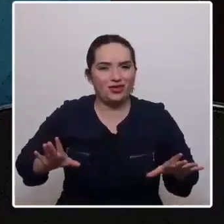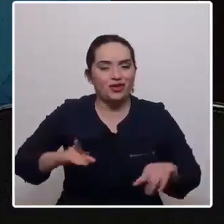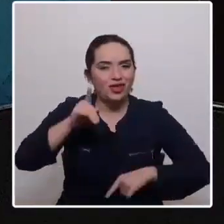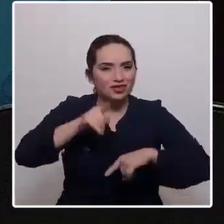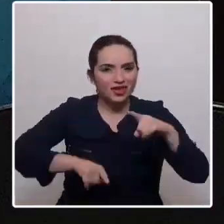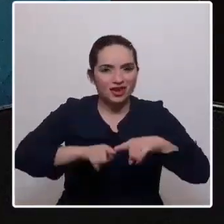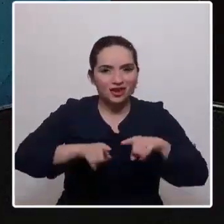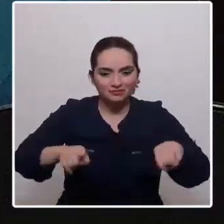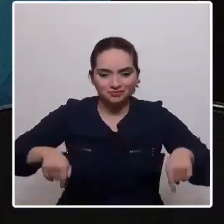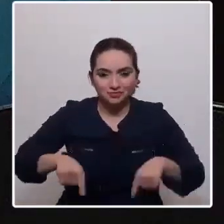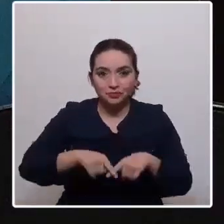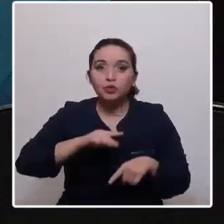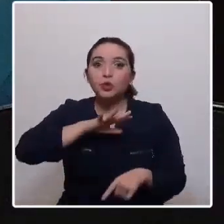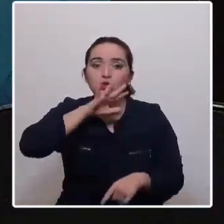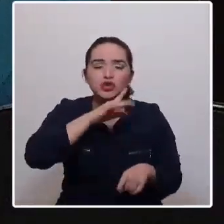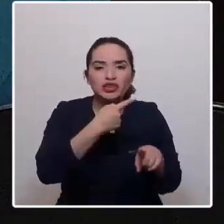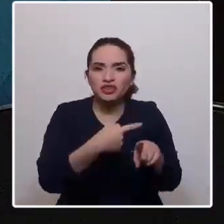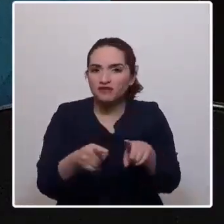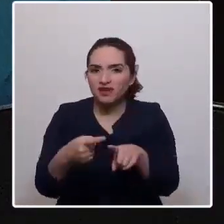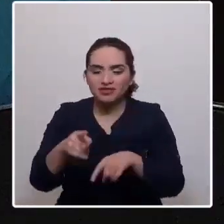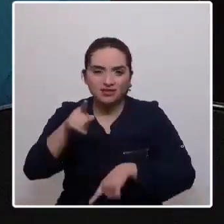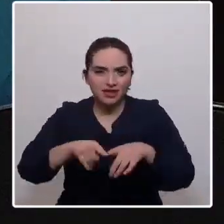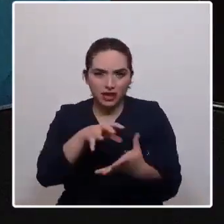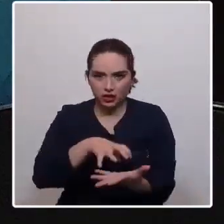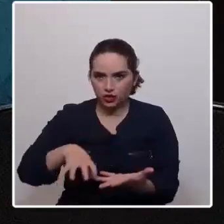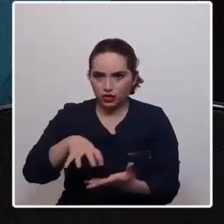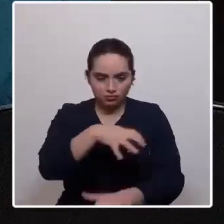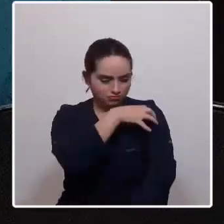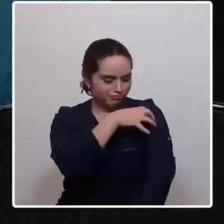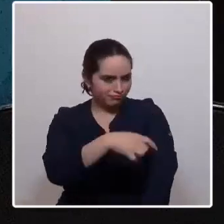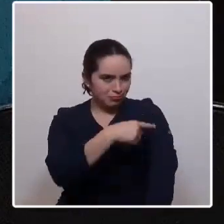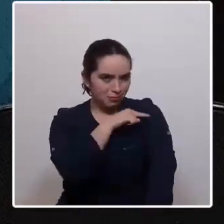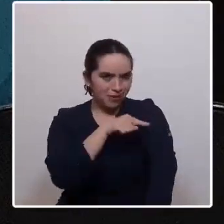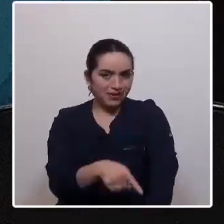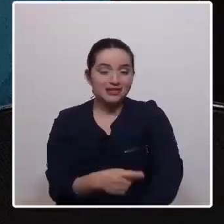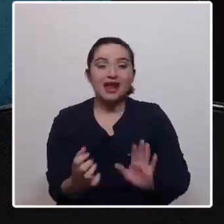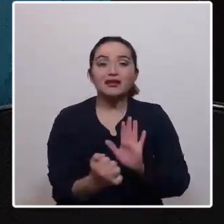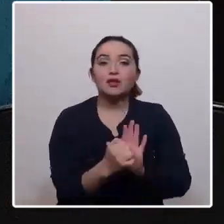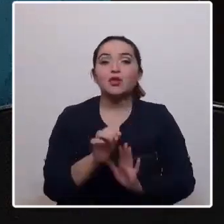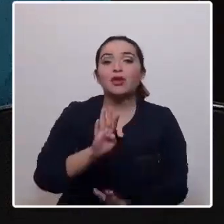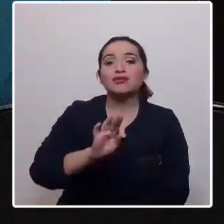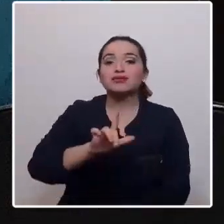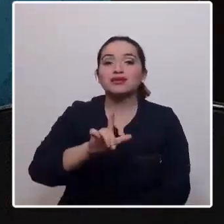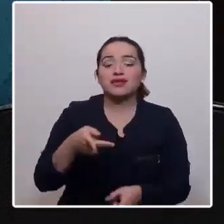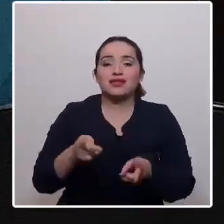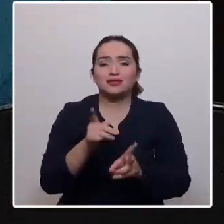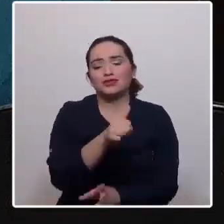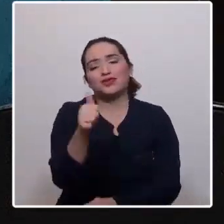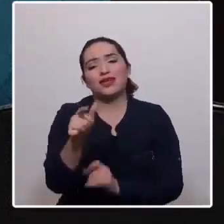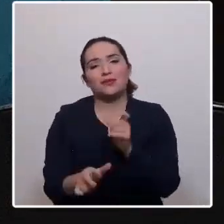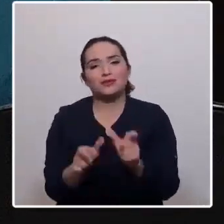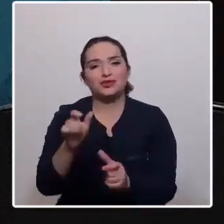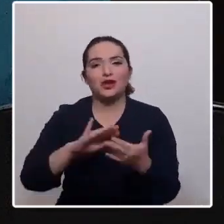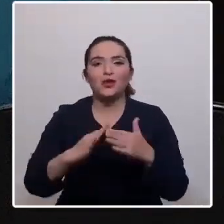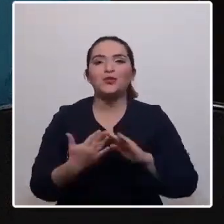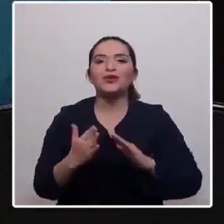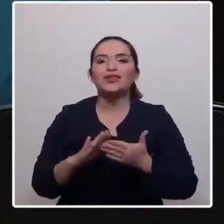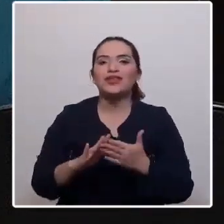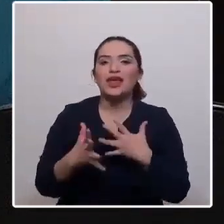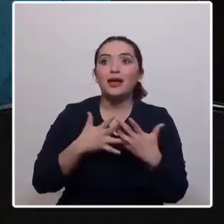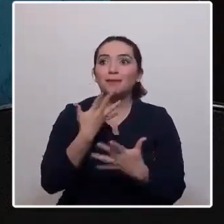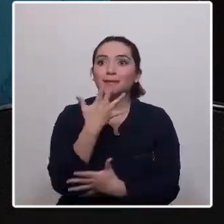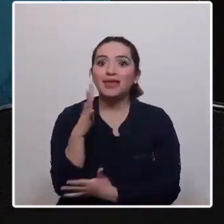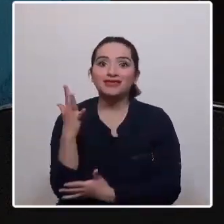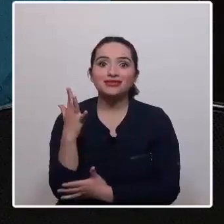en cada uno de los territorios de nuestro país. En el artículo 47 se encuentran los derechos de todas las personas y comunidades a un ambiente